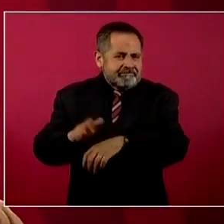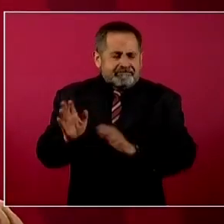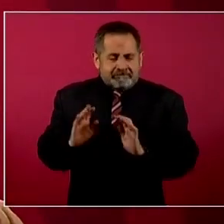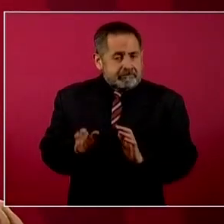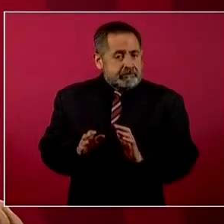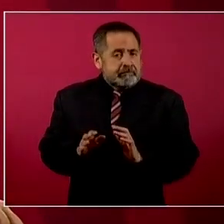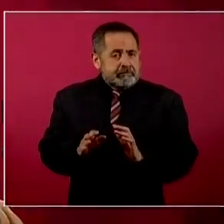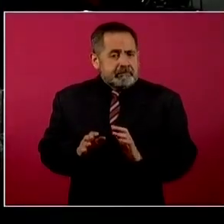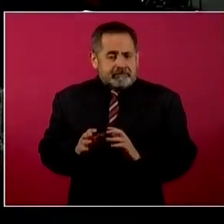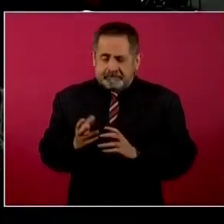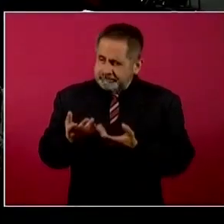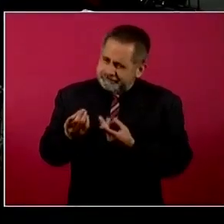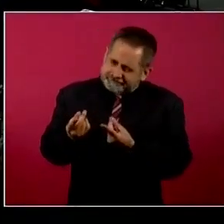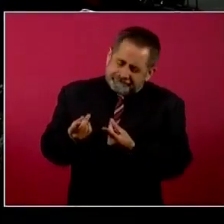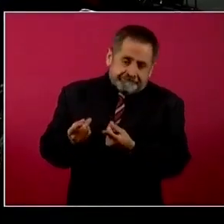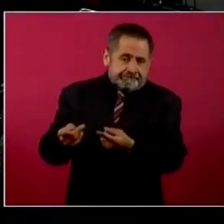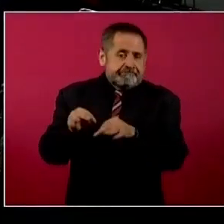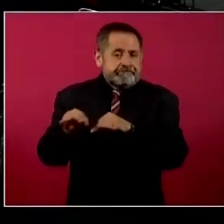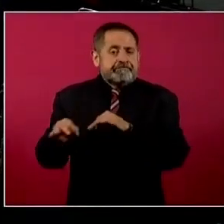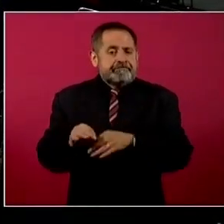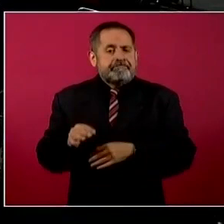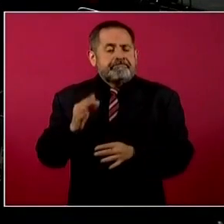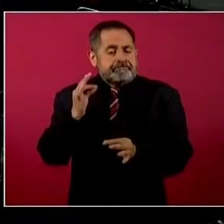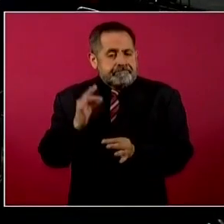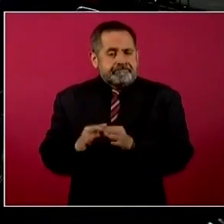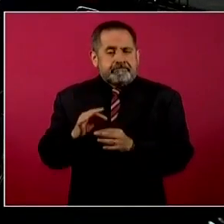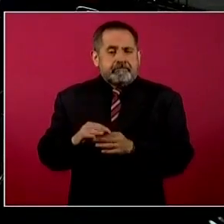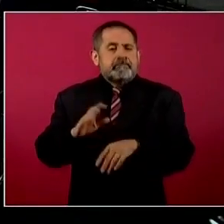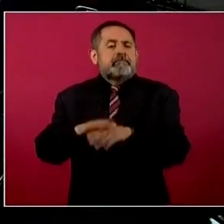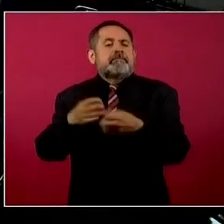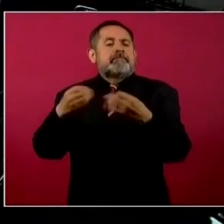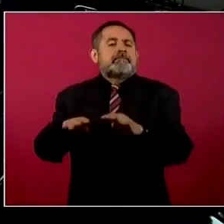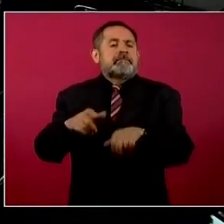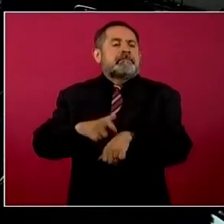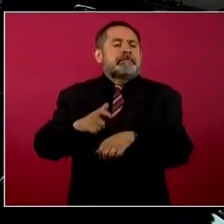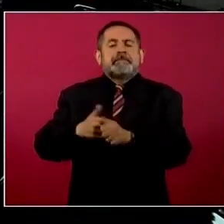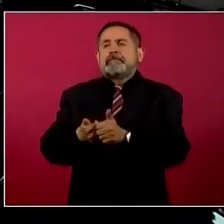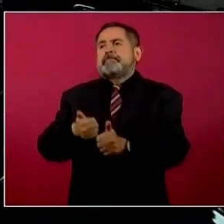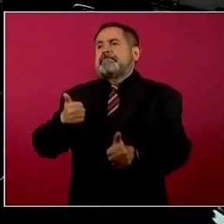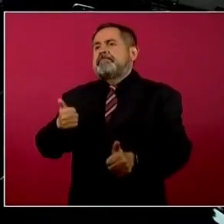nuestra acción, nuestro trabajo, para recuperar lo perdido.